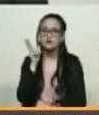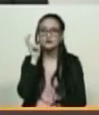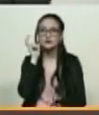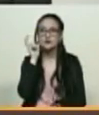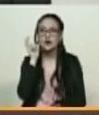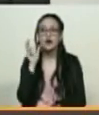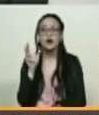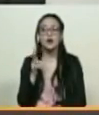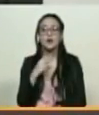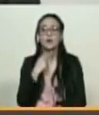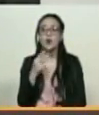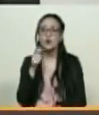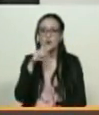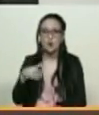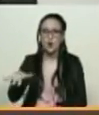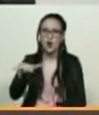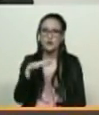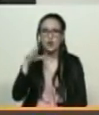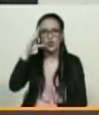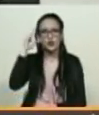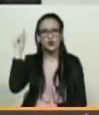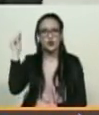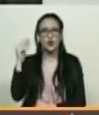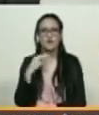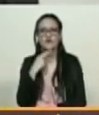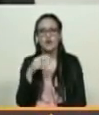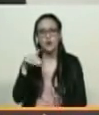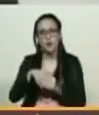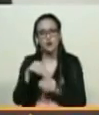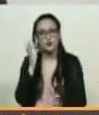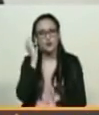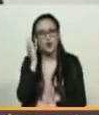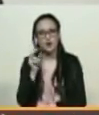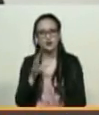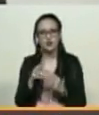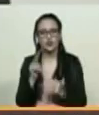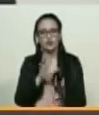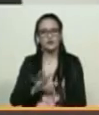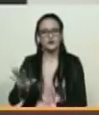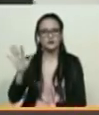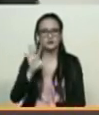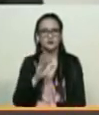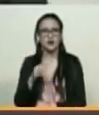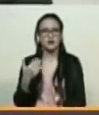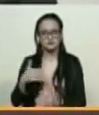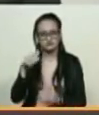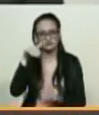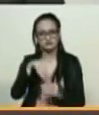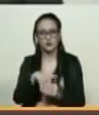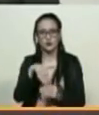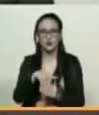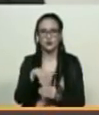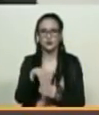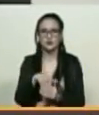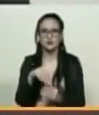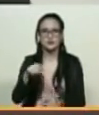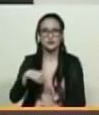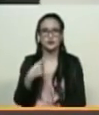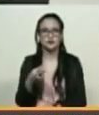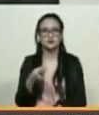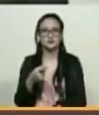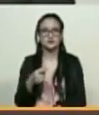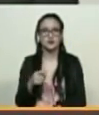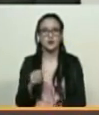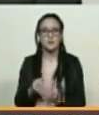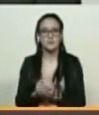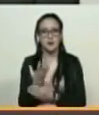del pueblo, que es la voz del voto de todas las mujeres, de todos los venezolanos, que vamos a concurrir a las máquinas de votación el próximo